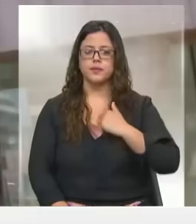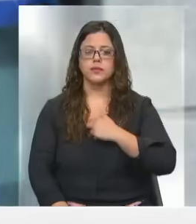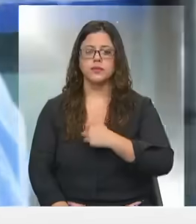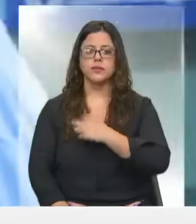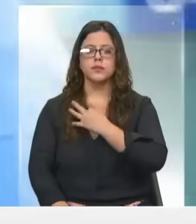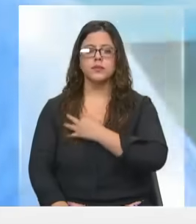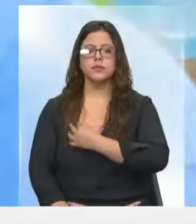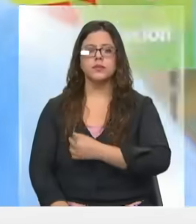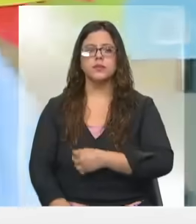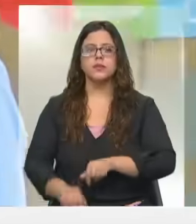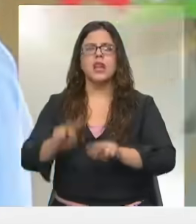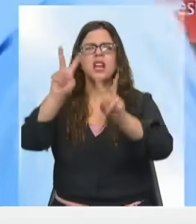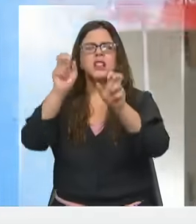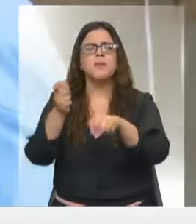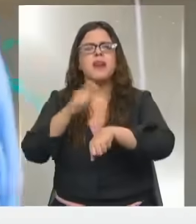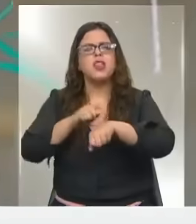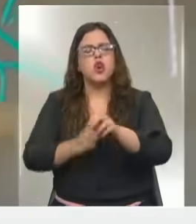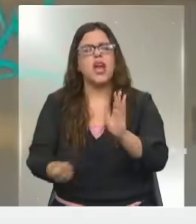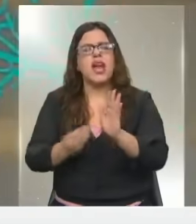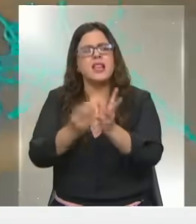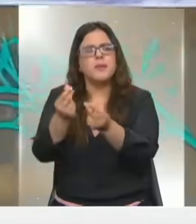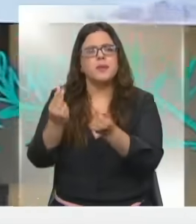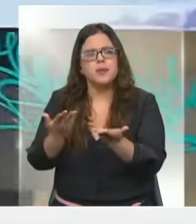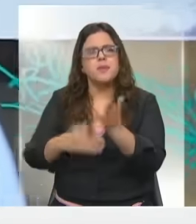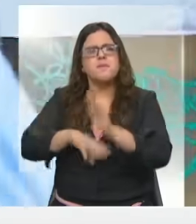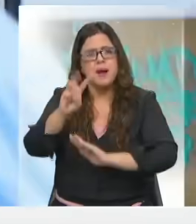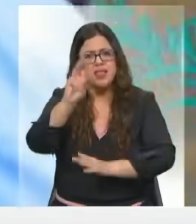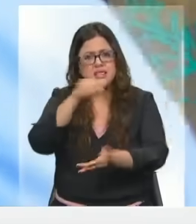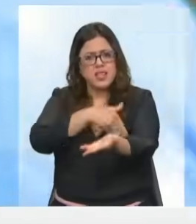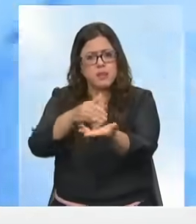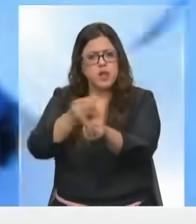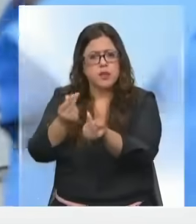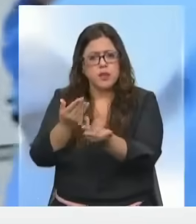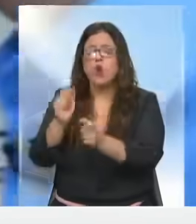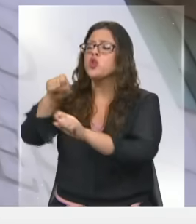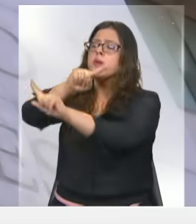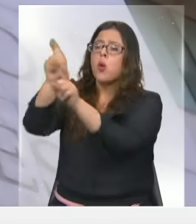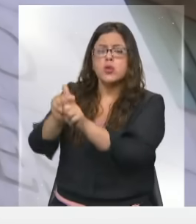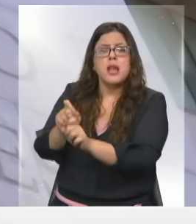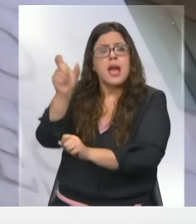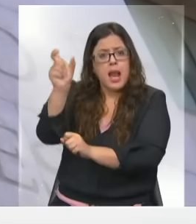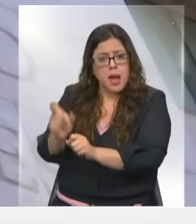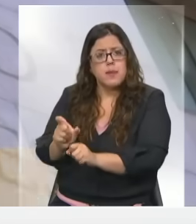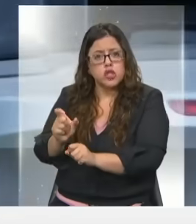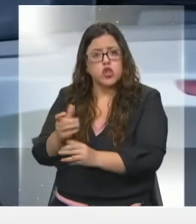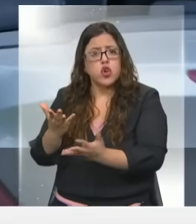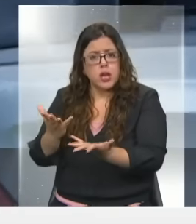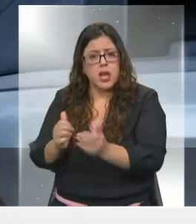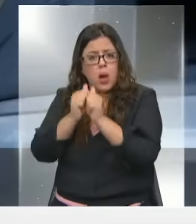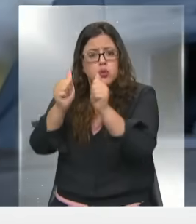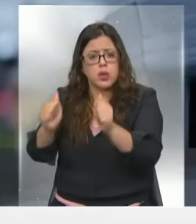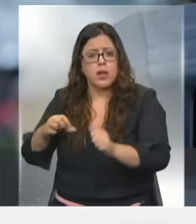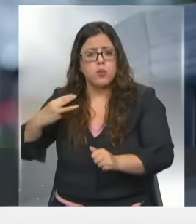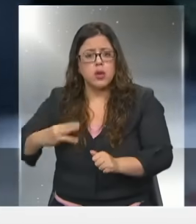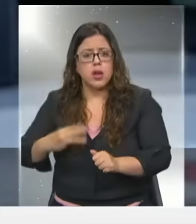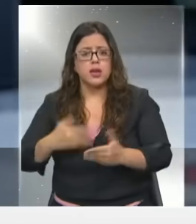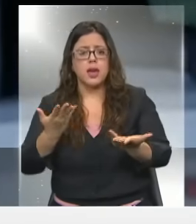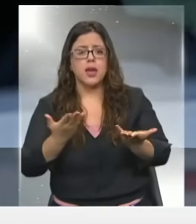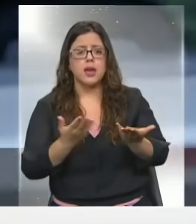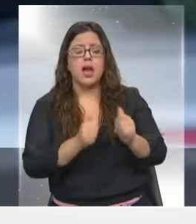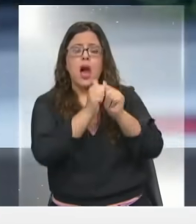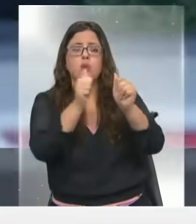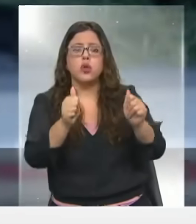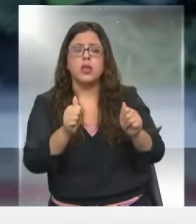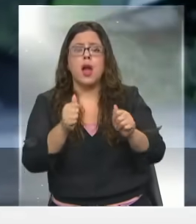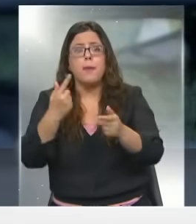¿Se justifica esa cantidad de horas extra? Porque fueron más de 30 millones de pesos en horas extra. La autoridad municipal. La autoridad va a permitir el tema. Pero el